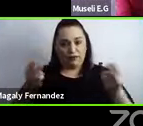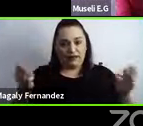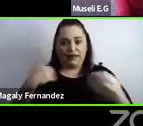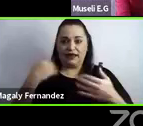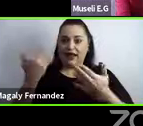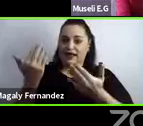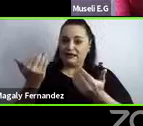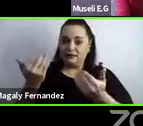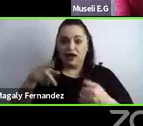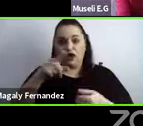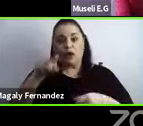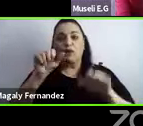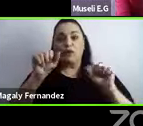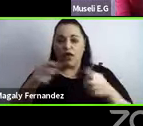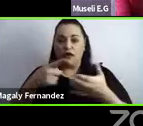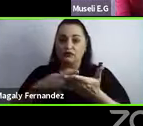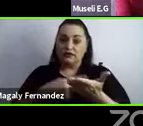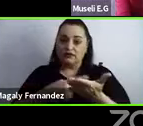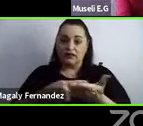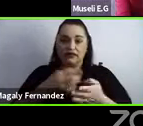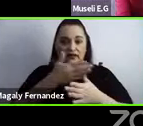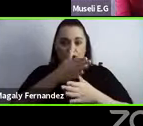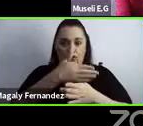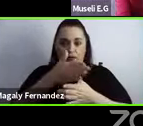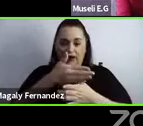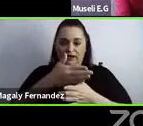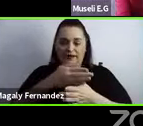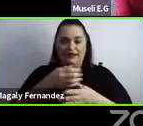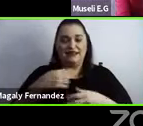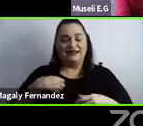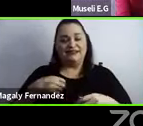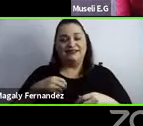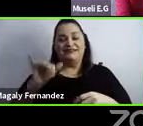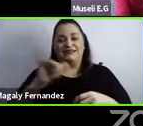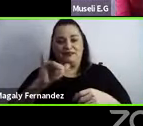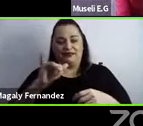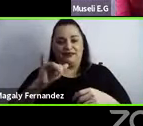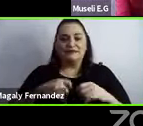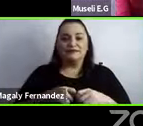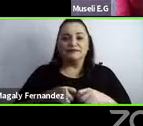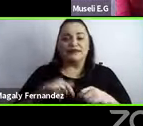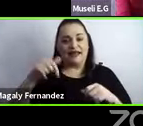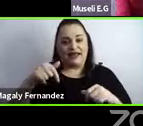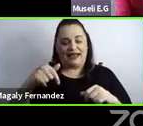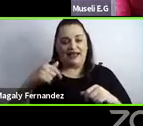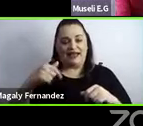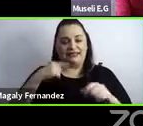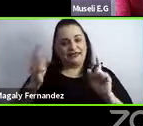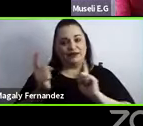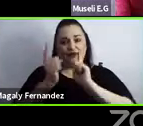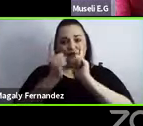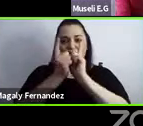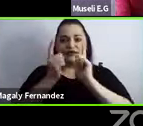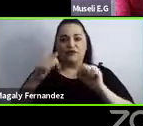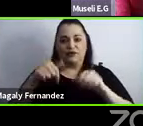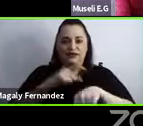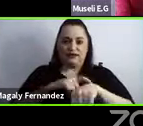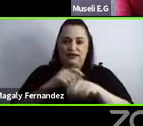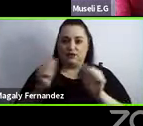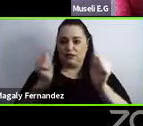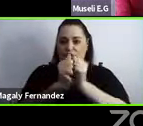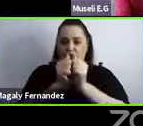podamos debatir y compartir y aliar en este tiempo